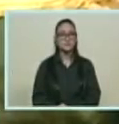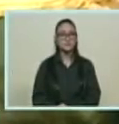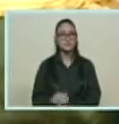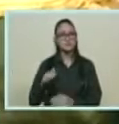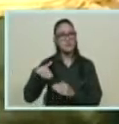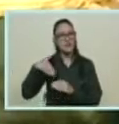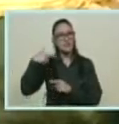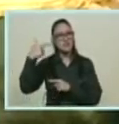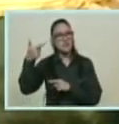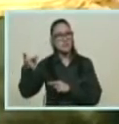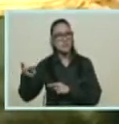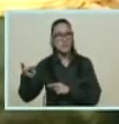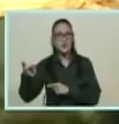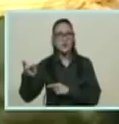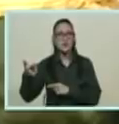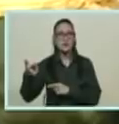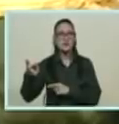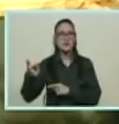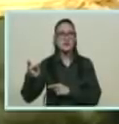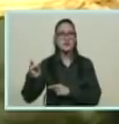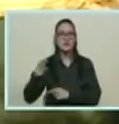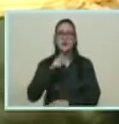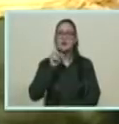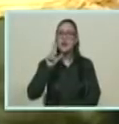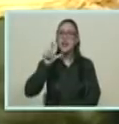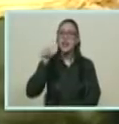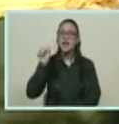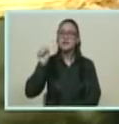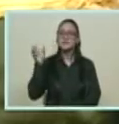después viene lo que llaman las Malvinas,